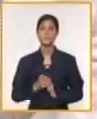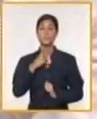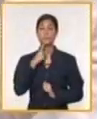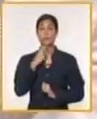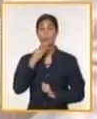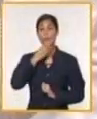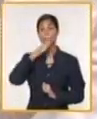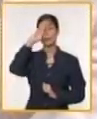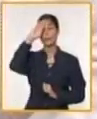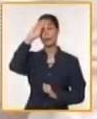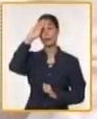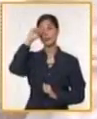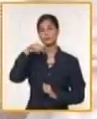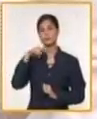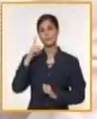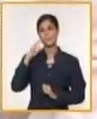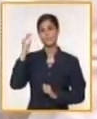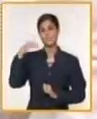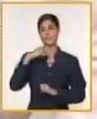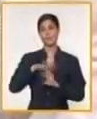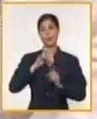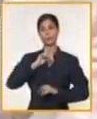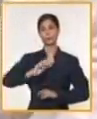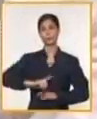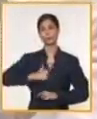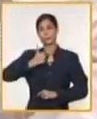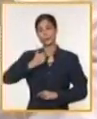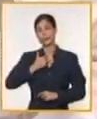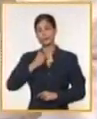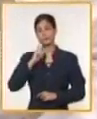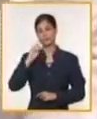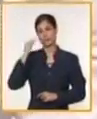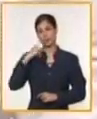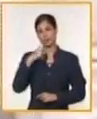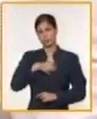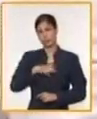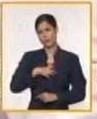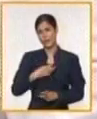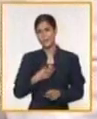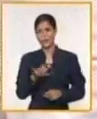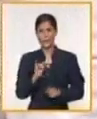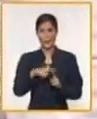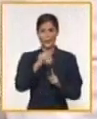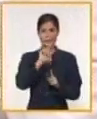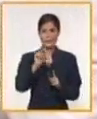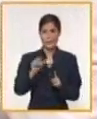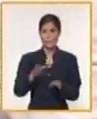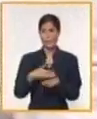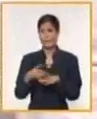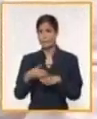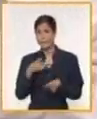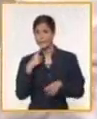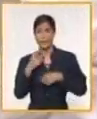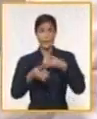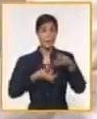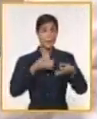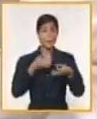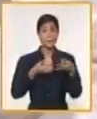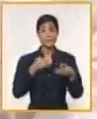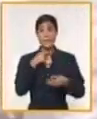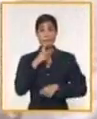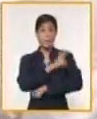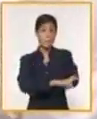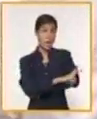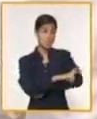cubanos tenemos una cultura política sin duda y se generan muchos temas, o sea, quizás en otros países no se